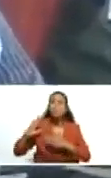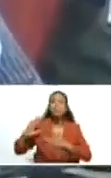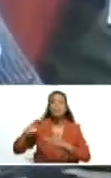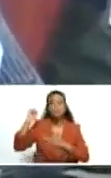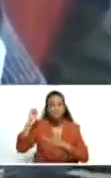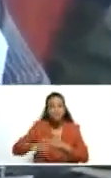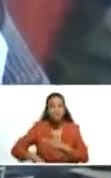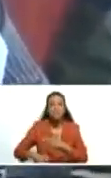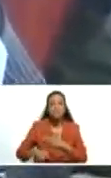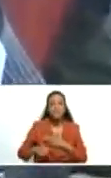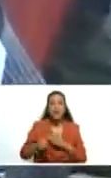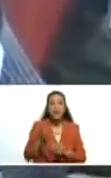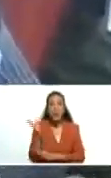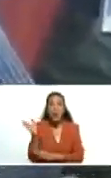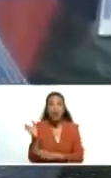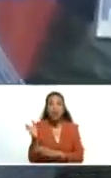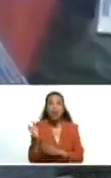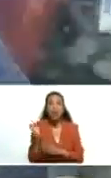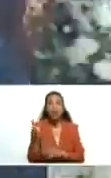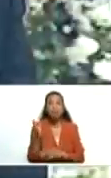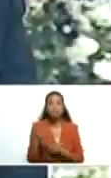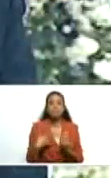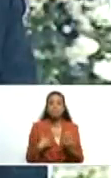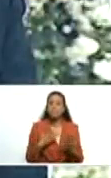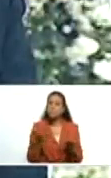y luego se fue al servicio exterior.